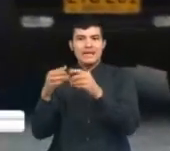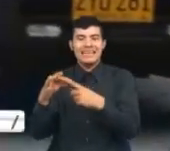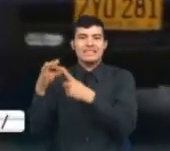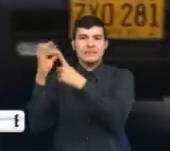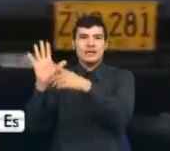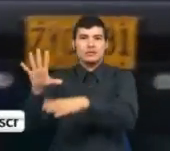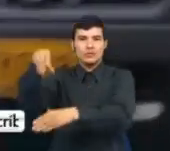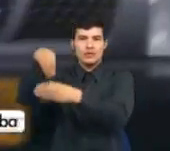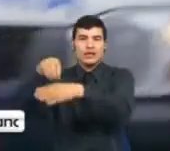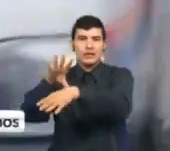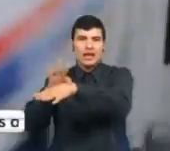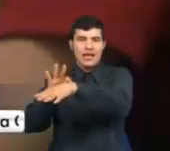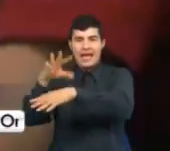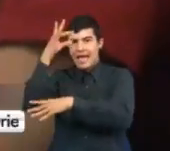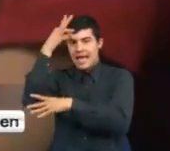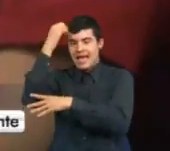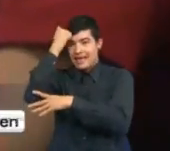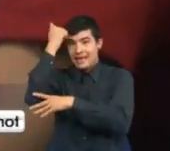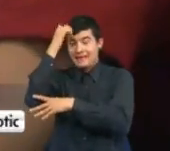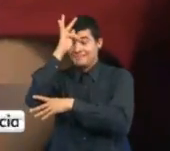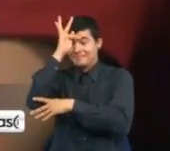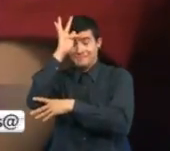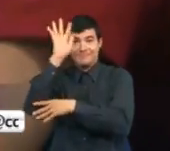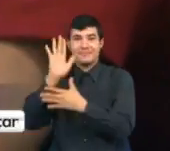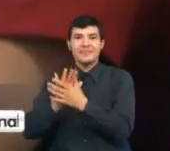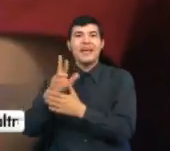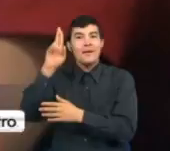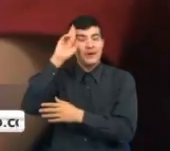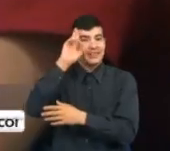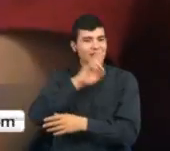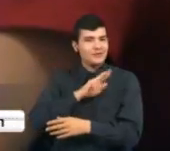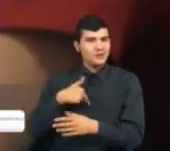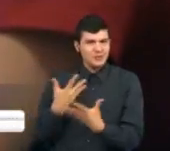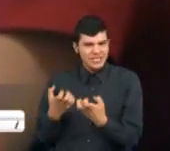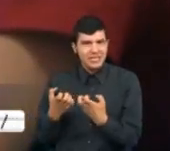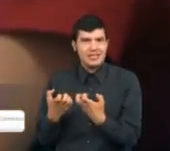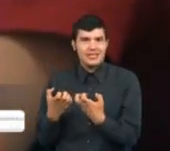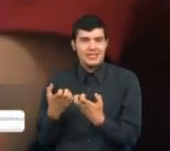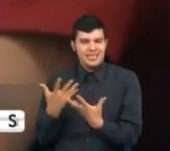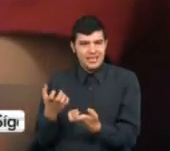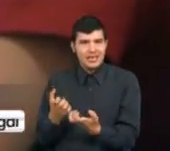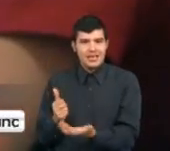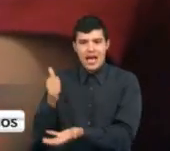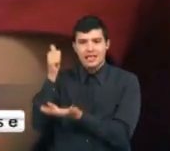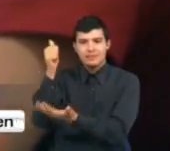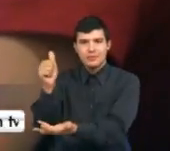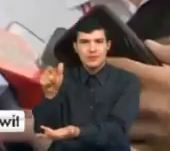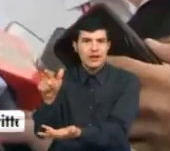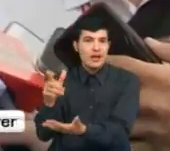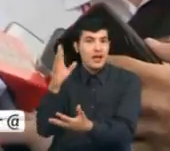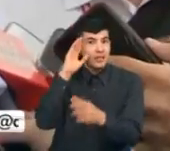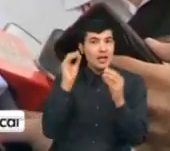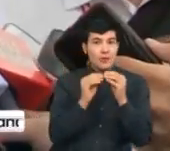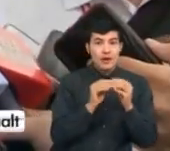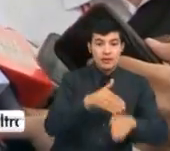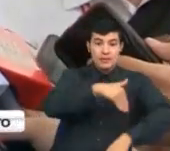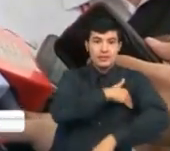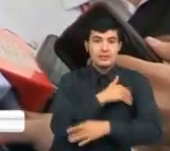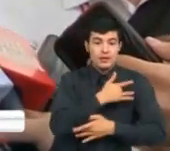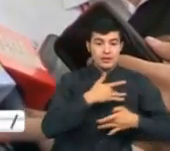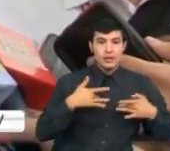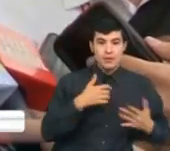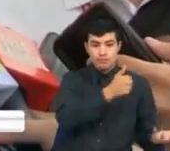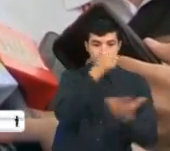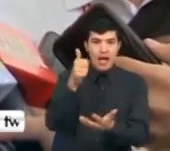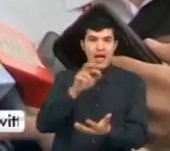especialidades. Y por eso nosotros le estamos apostando a una inversión. Esta es una inversión que, de acuerdo a lo que aporte el Ministerio de Salud,